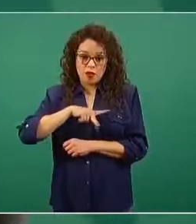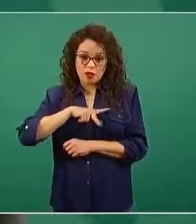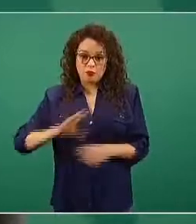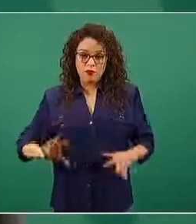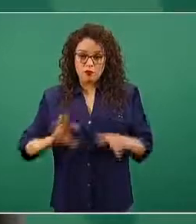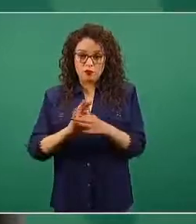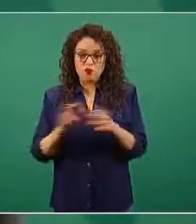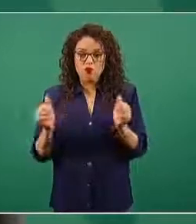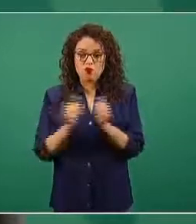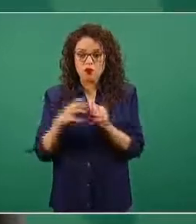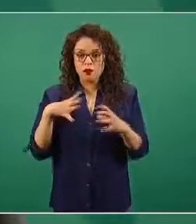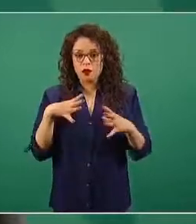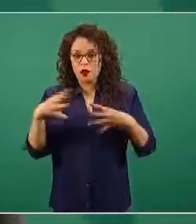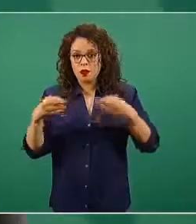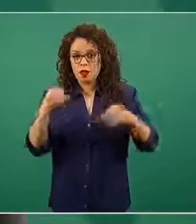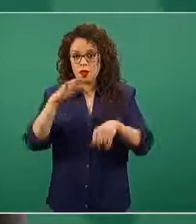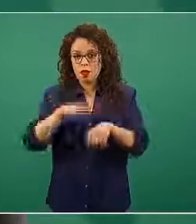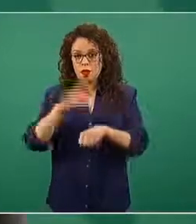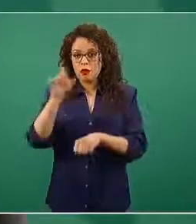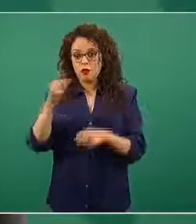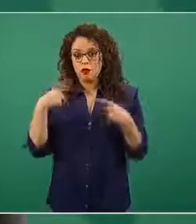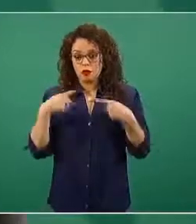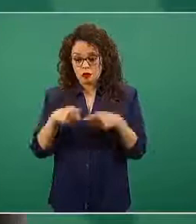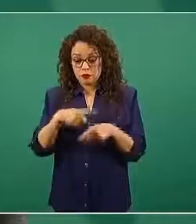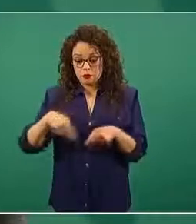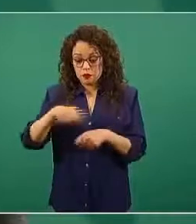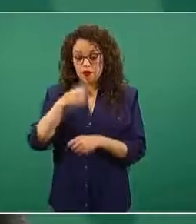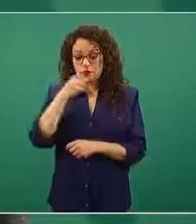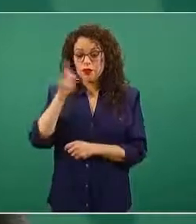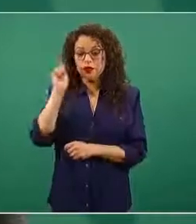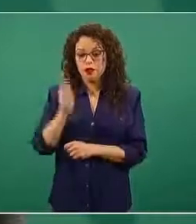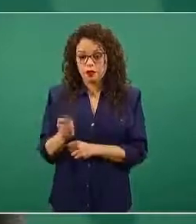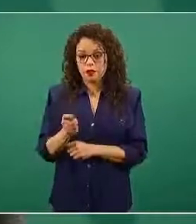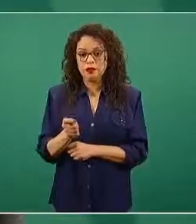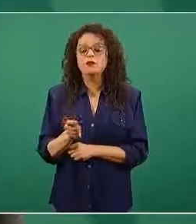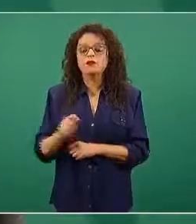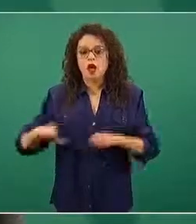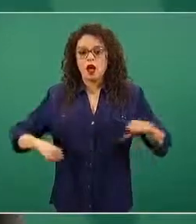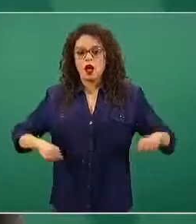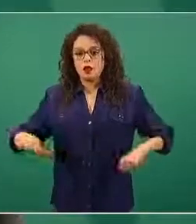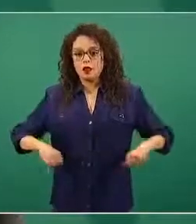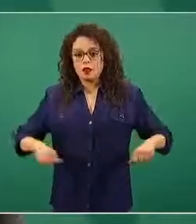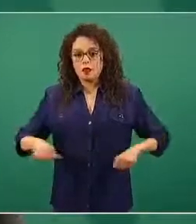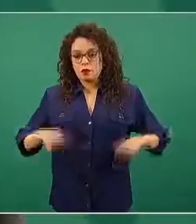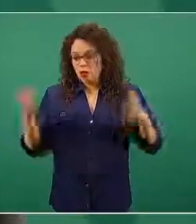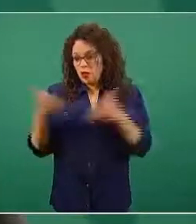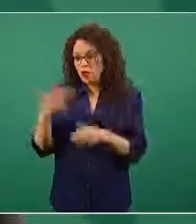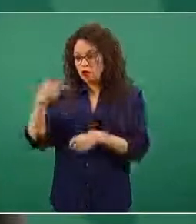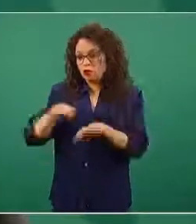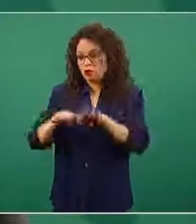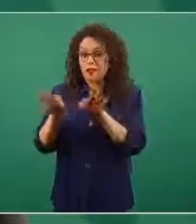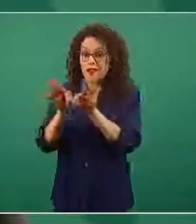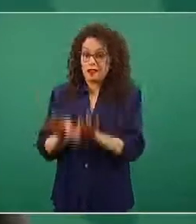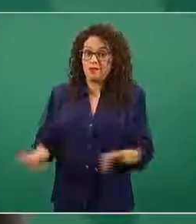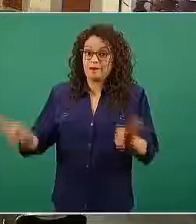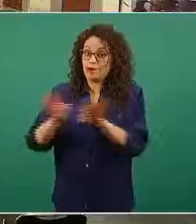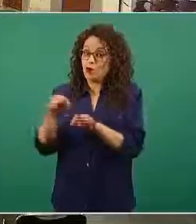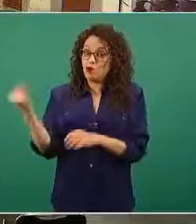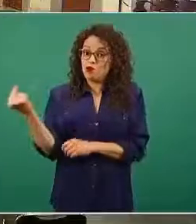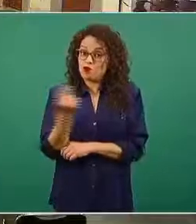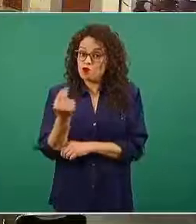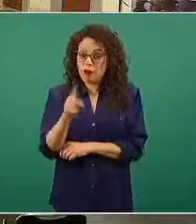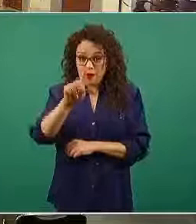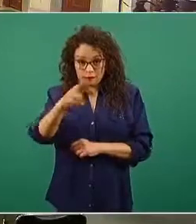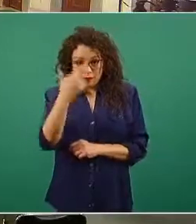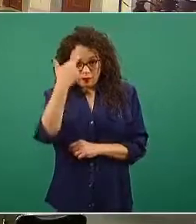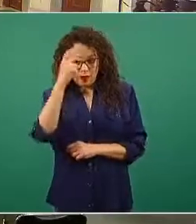cuando la persona es clasificada como esencial para efectos de las actividades que realiza. Recordemos que de acuerdo a los